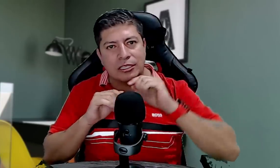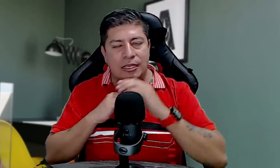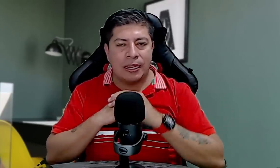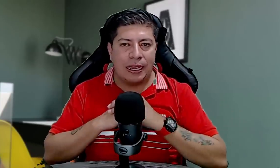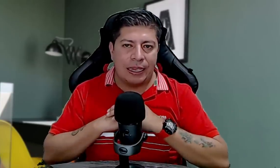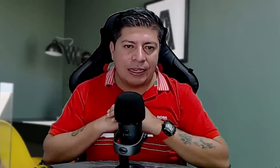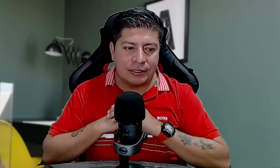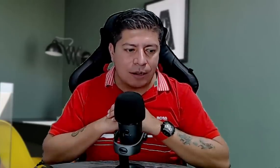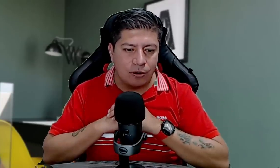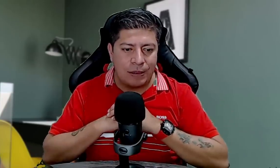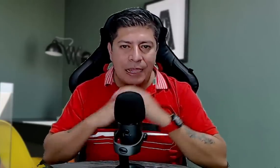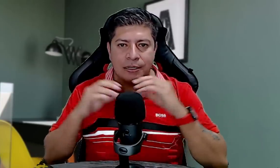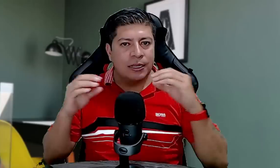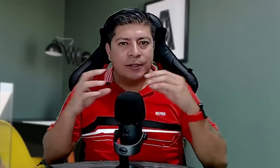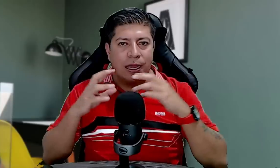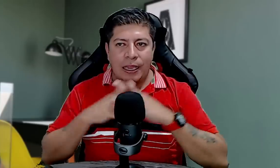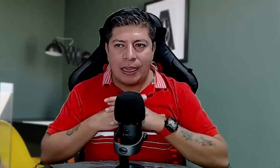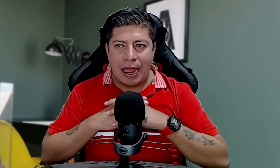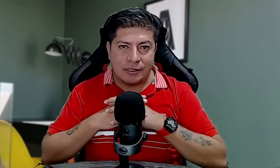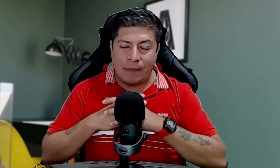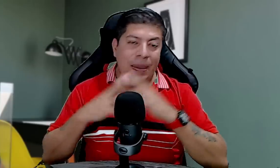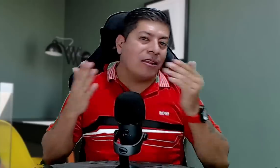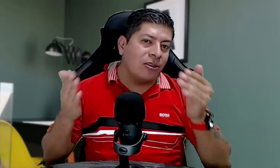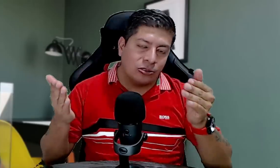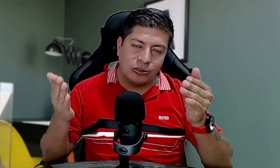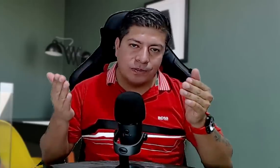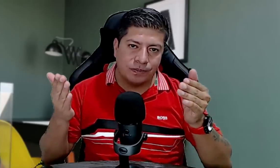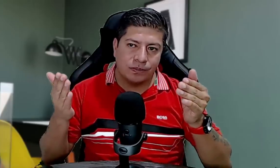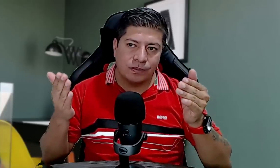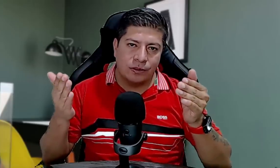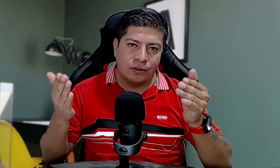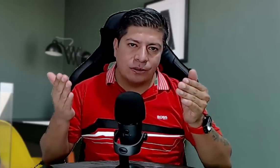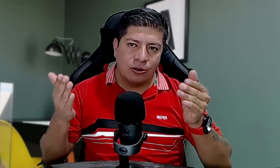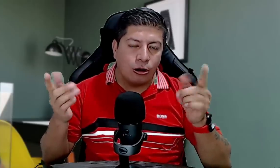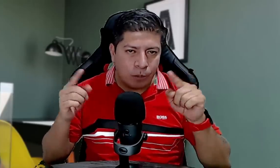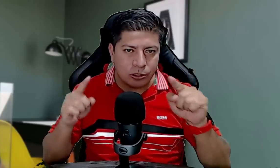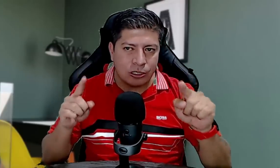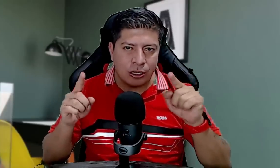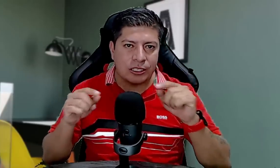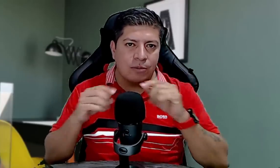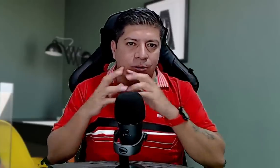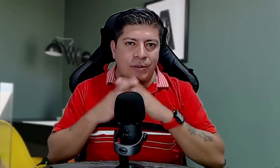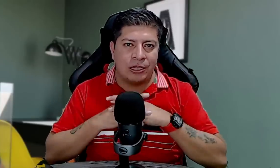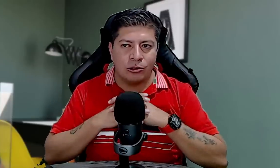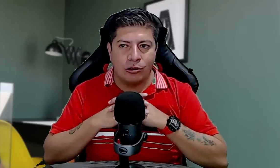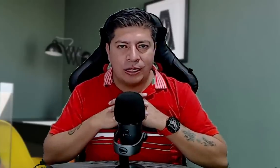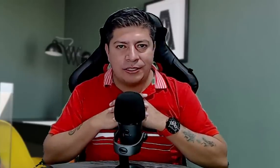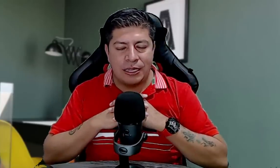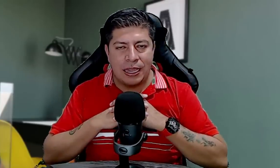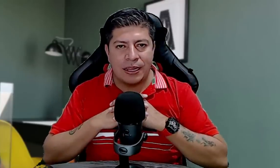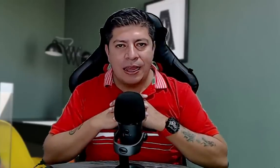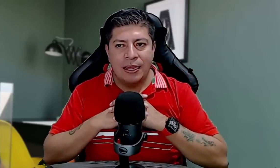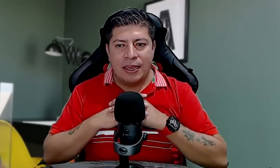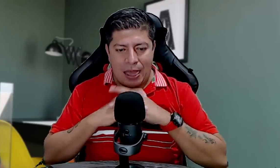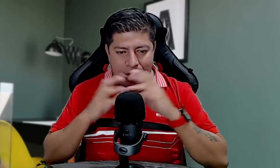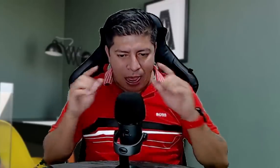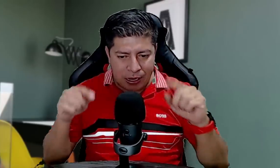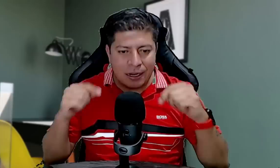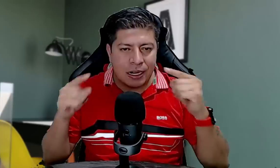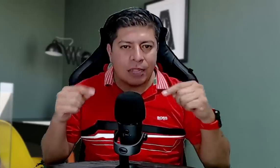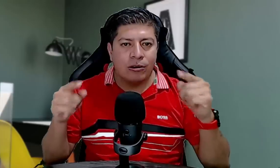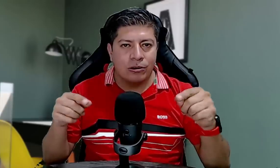las cosas están muy bien Hasta medios opositores al movimiento de izquierda